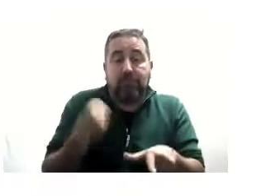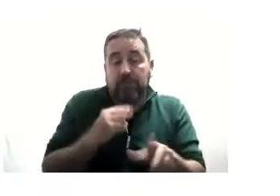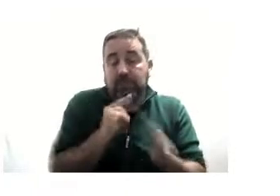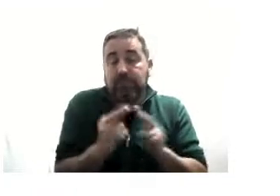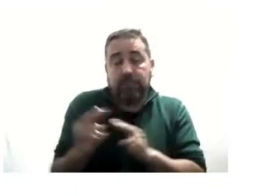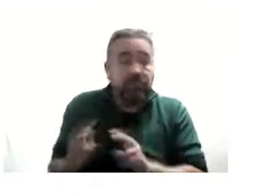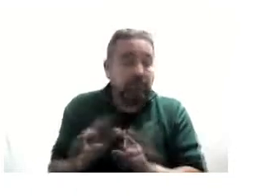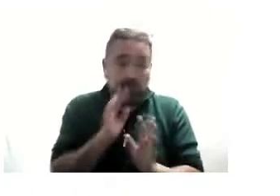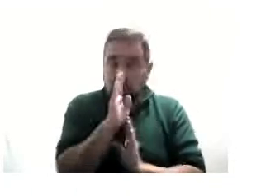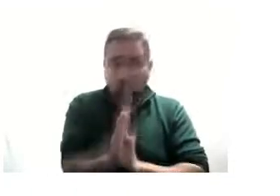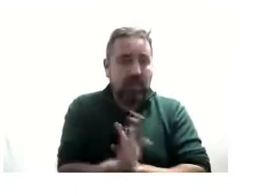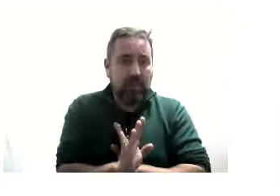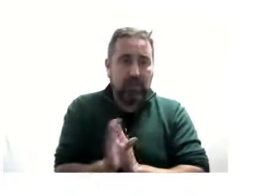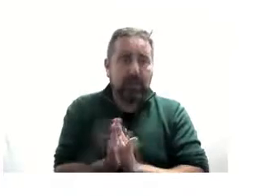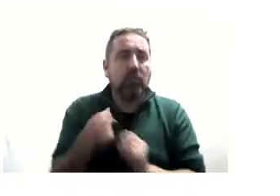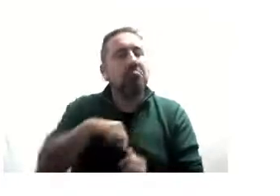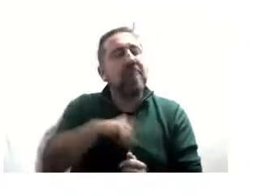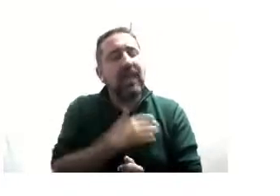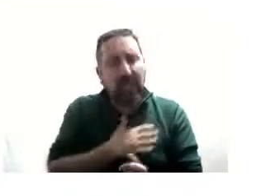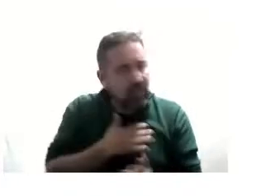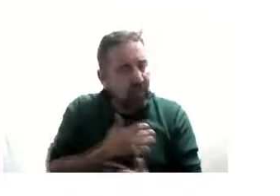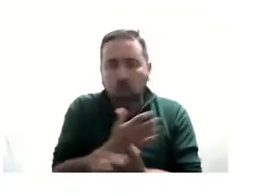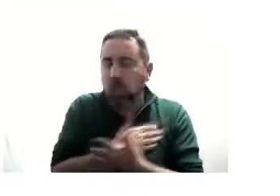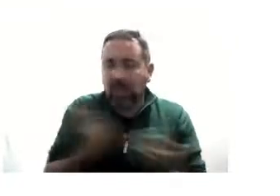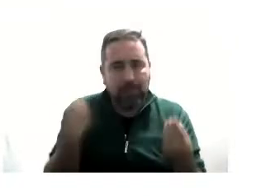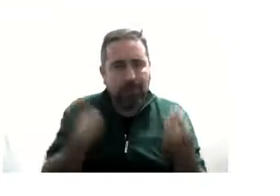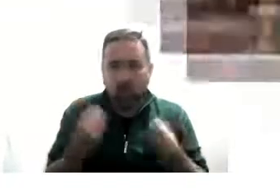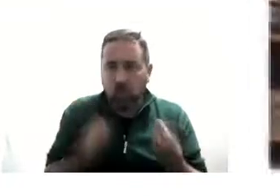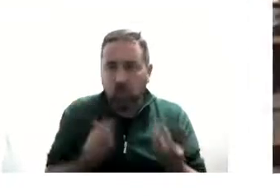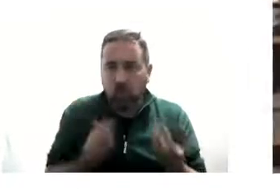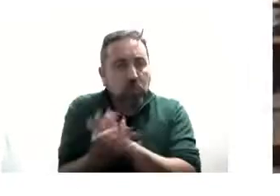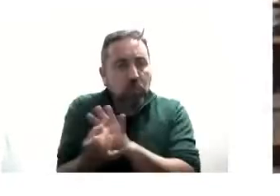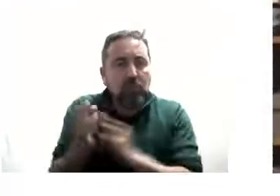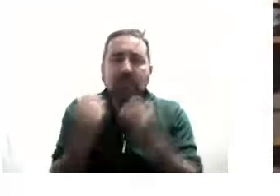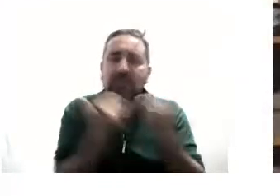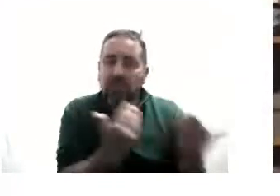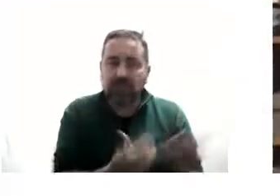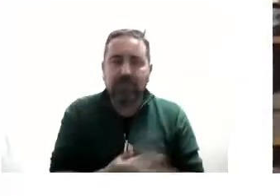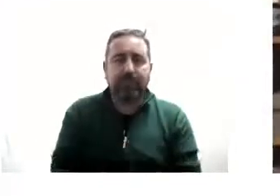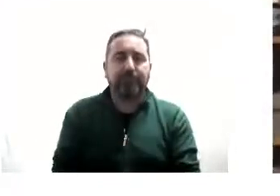implantes. Estaré encantado de contestar a cualquier pregunta que surja. Muchísimas gracias.